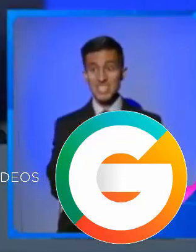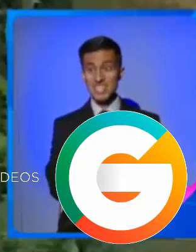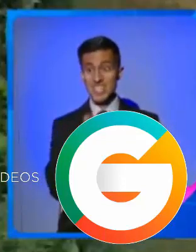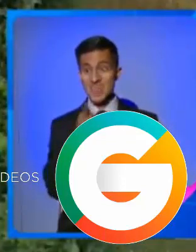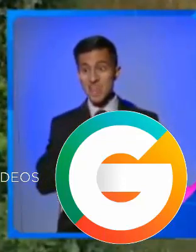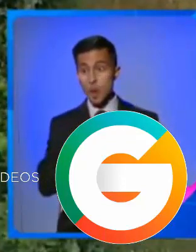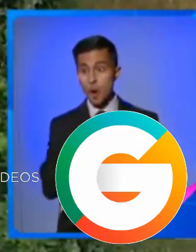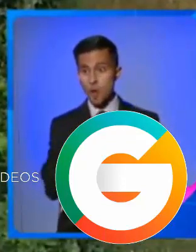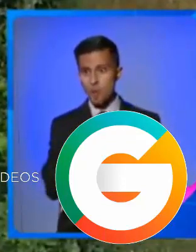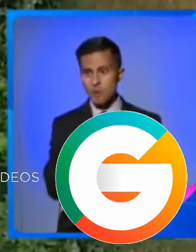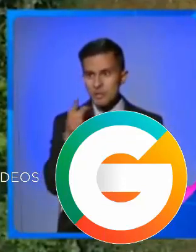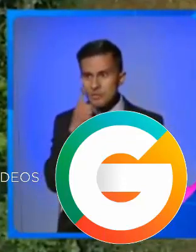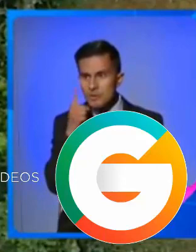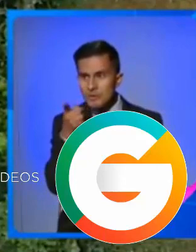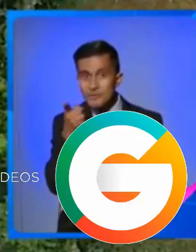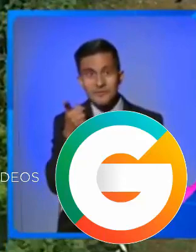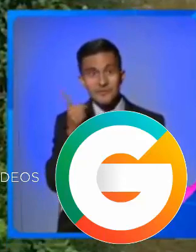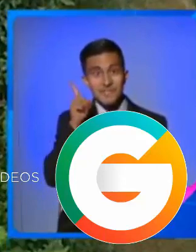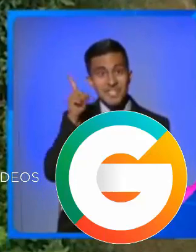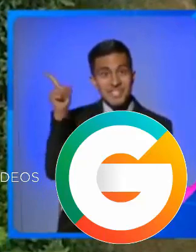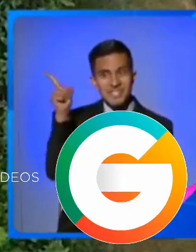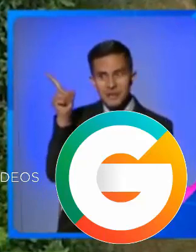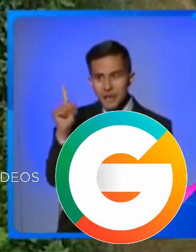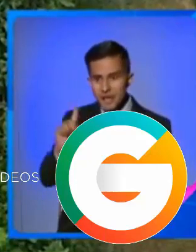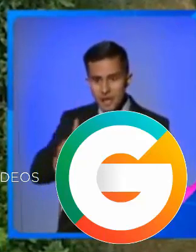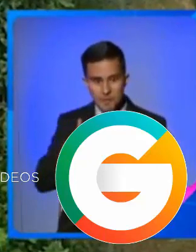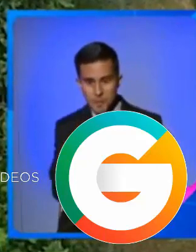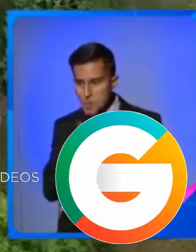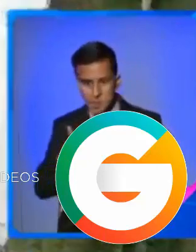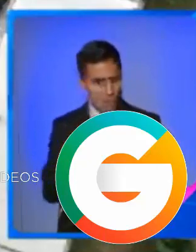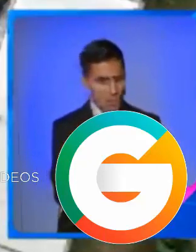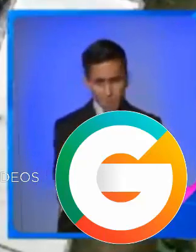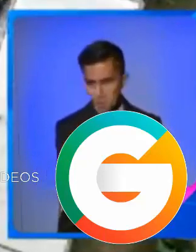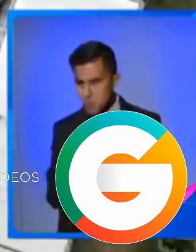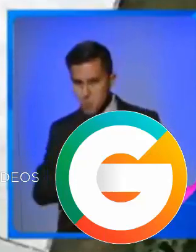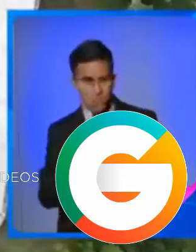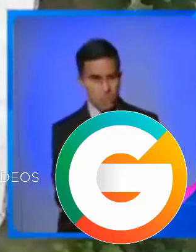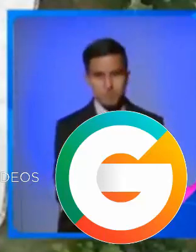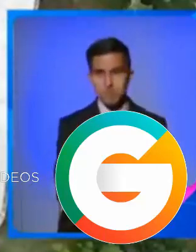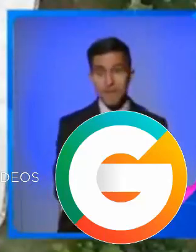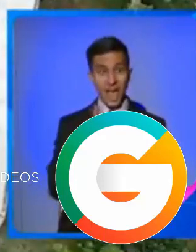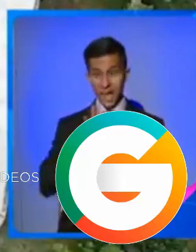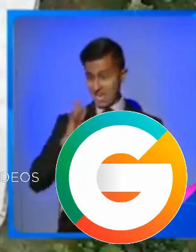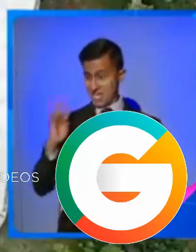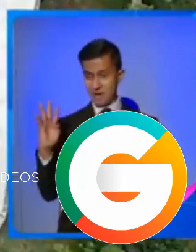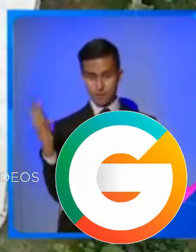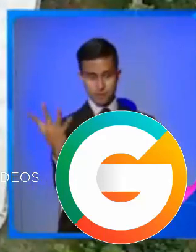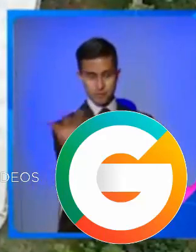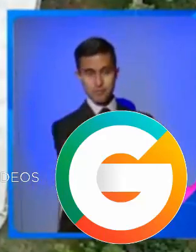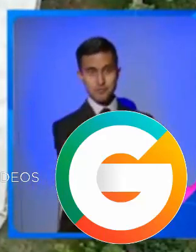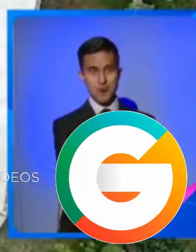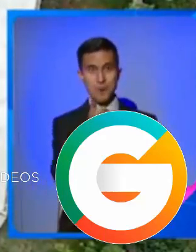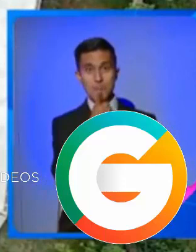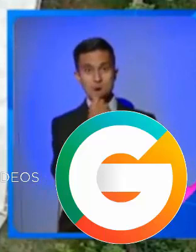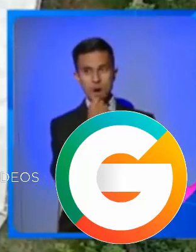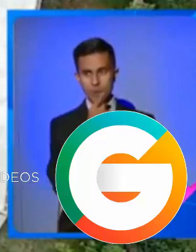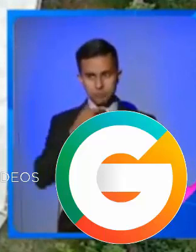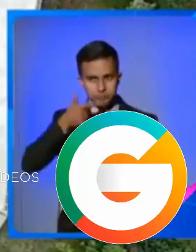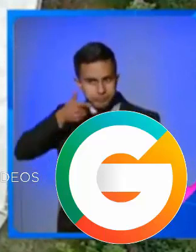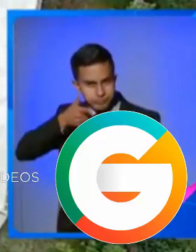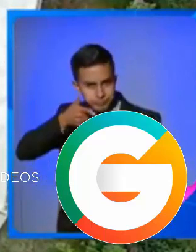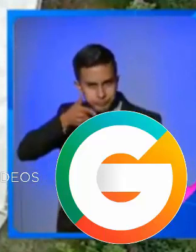empiezan a correr, pero ya están situados los elementos a todo alrededor de la finca. En la parte inferior podrán ver dónde